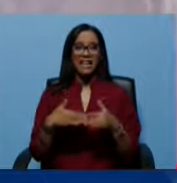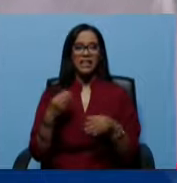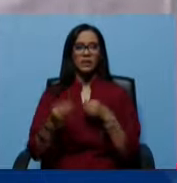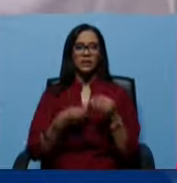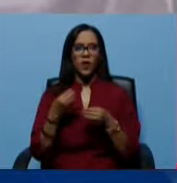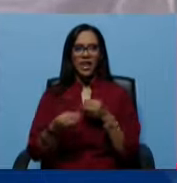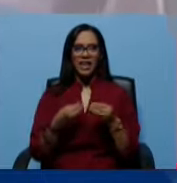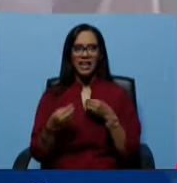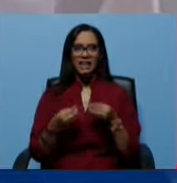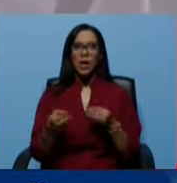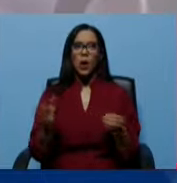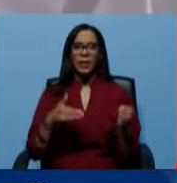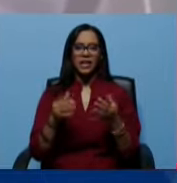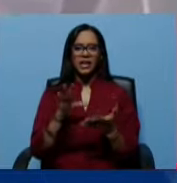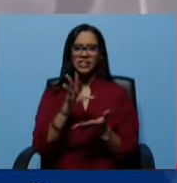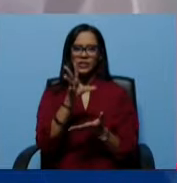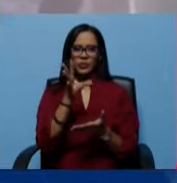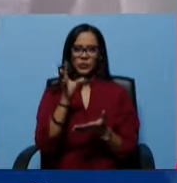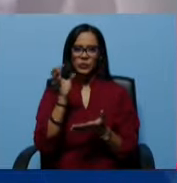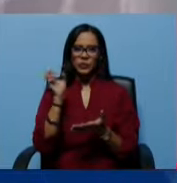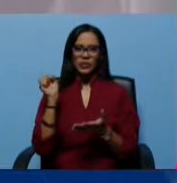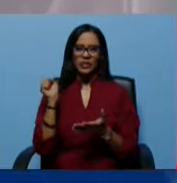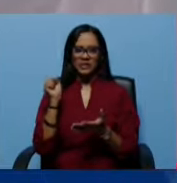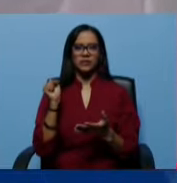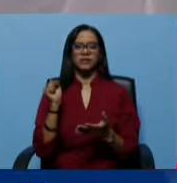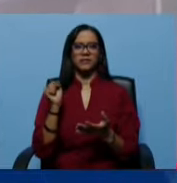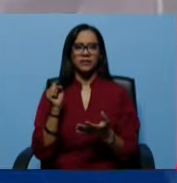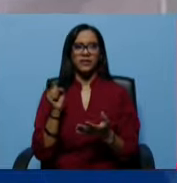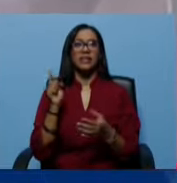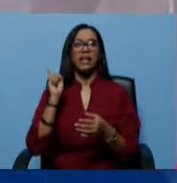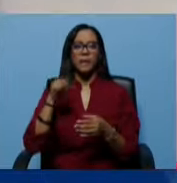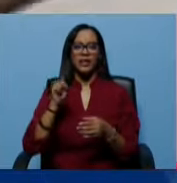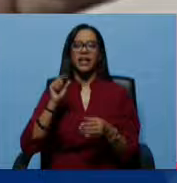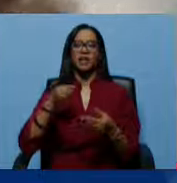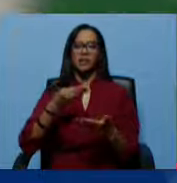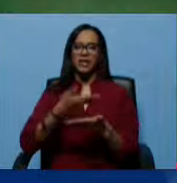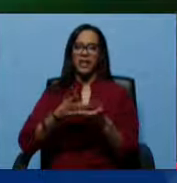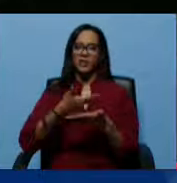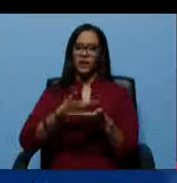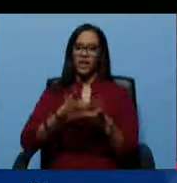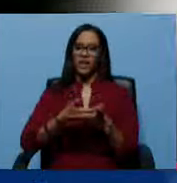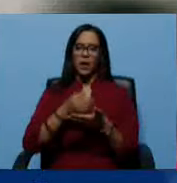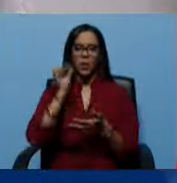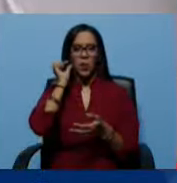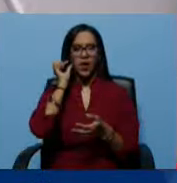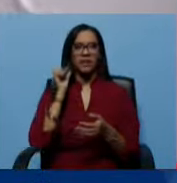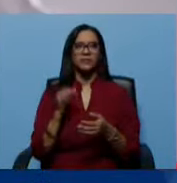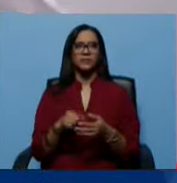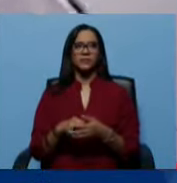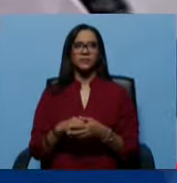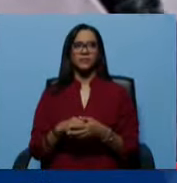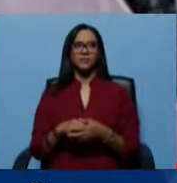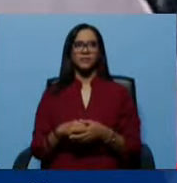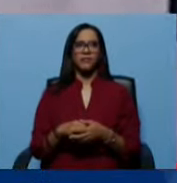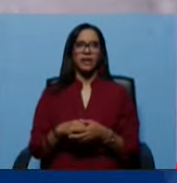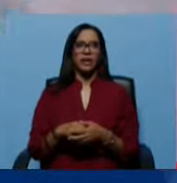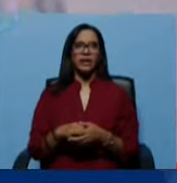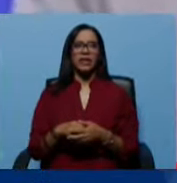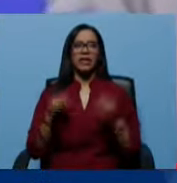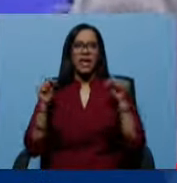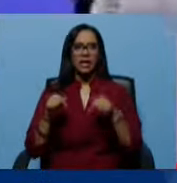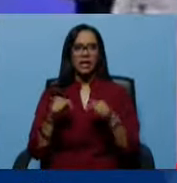pañales absorban. Exactamente. Correcto. También dentro de las toallas femeninas. ¿Sí? Bueno, muy bien. Bueno, de aquí pasamos